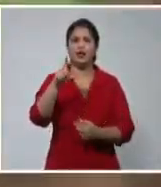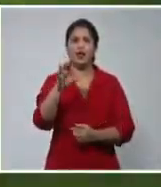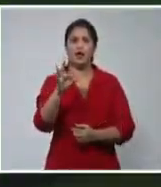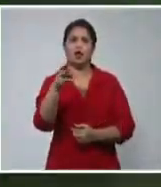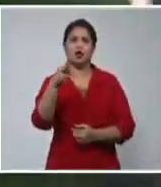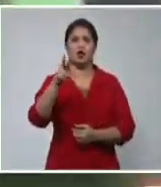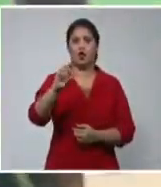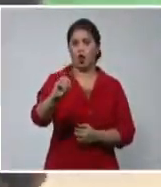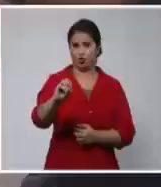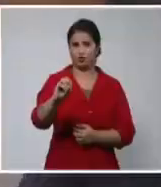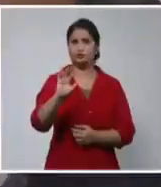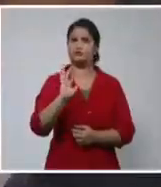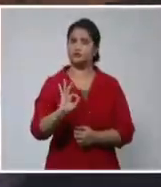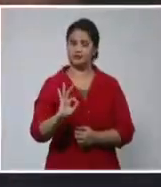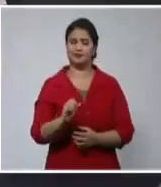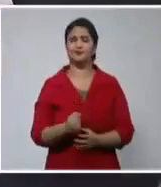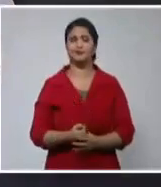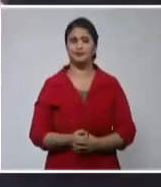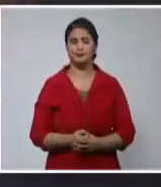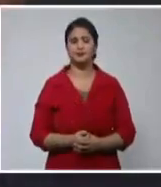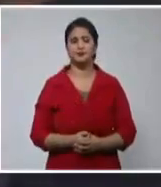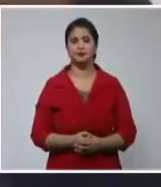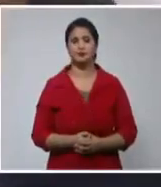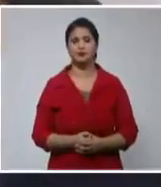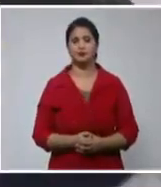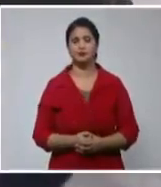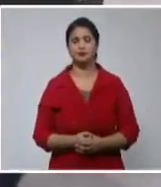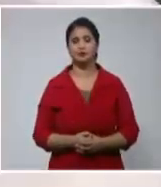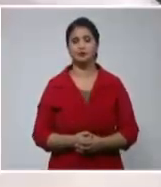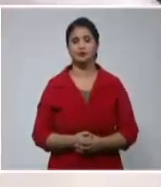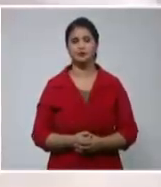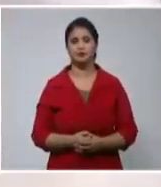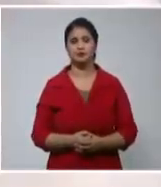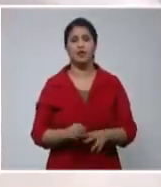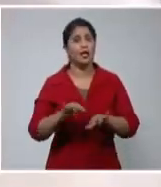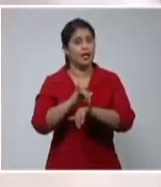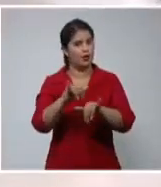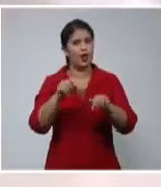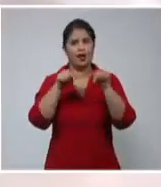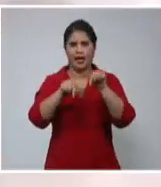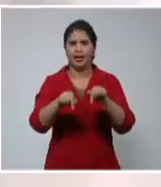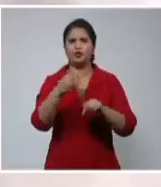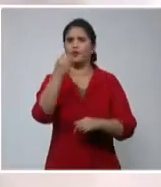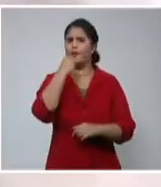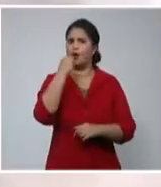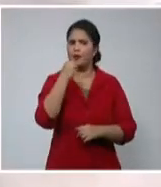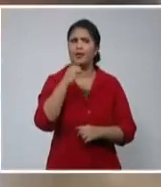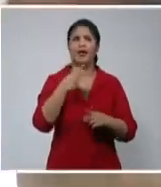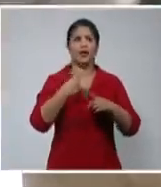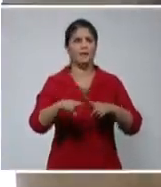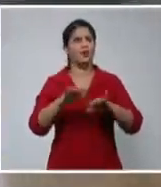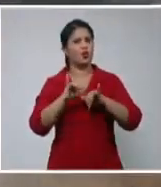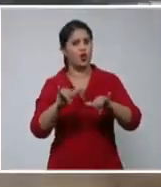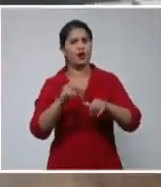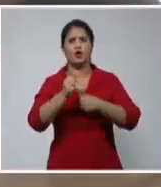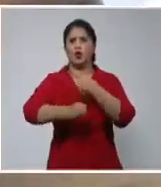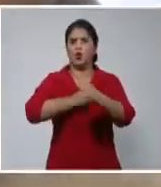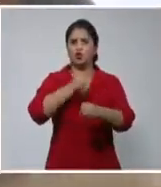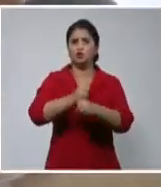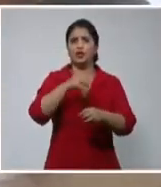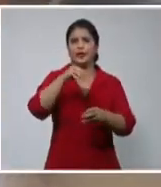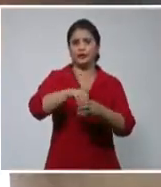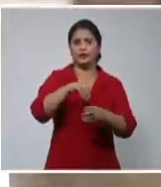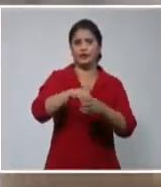y la sal que se utiliza para hacer el moyal. A la demanda de la sal nacional, una de las mayores deficiencias radica en la transportación del